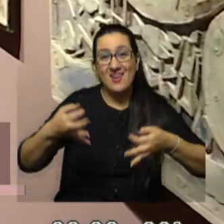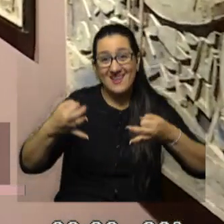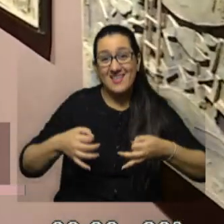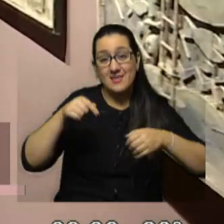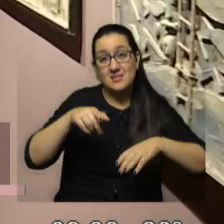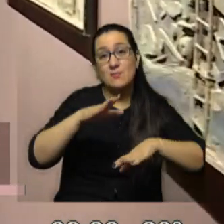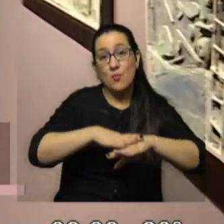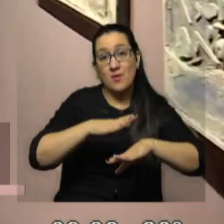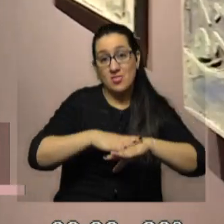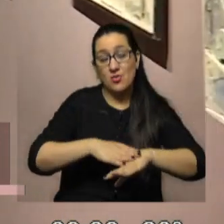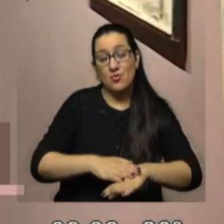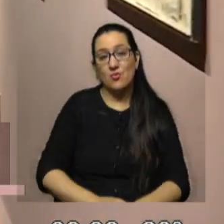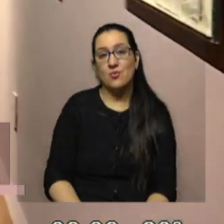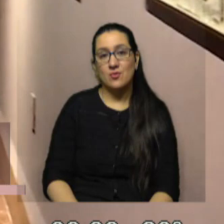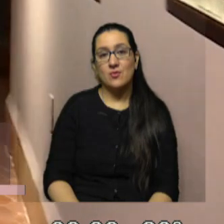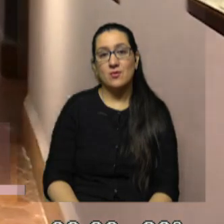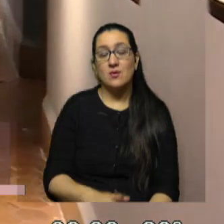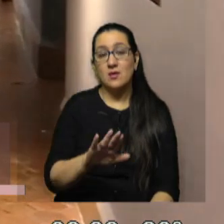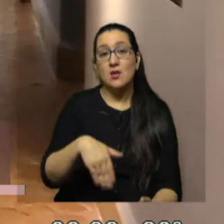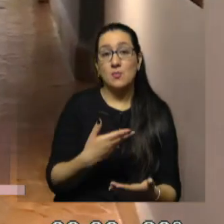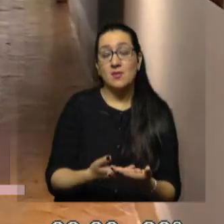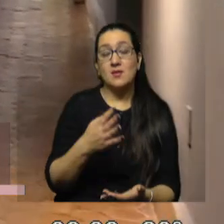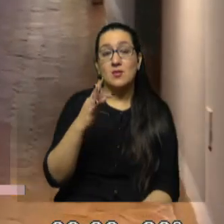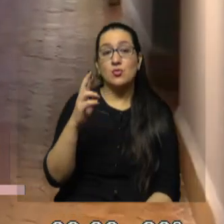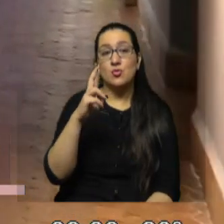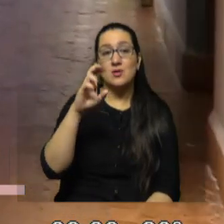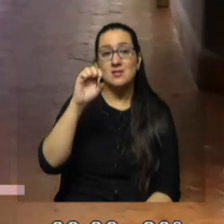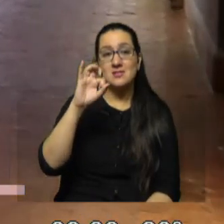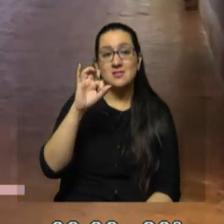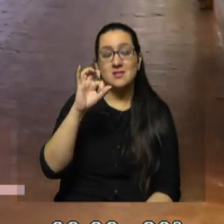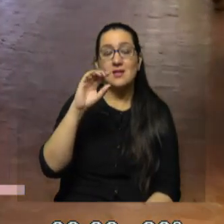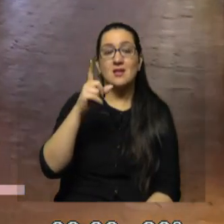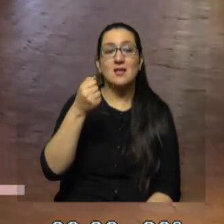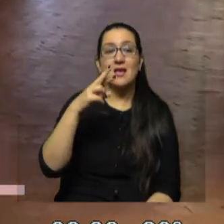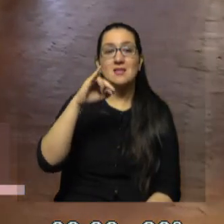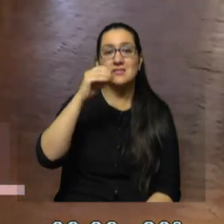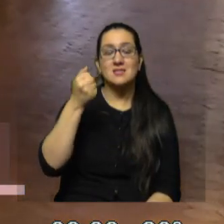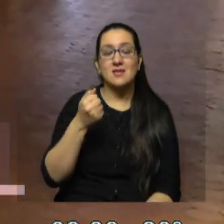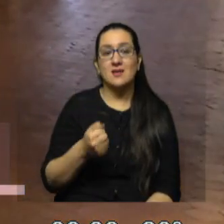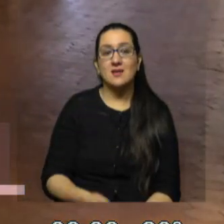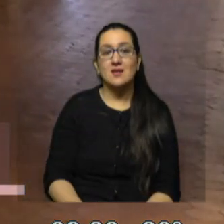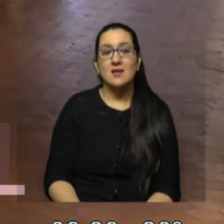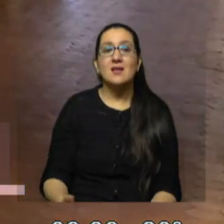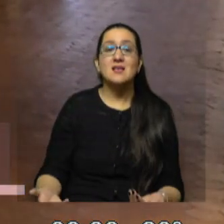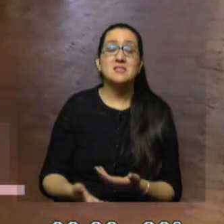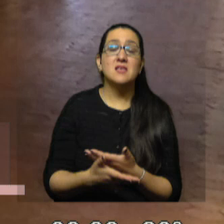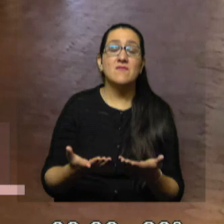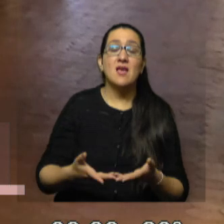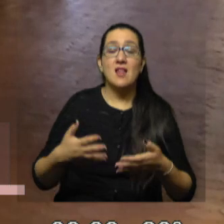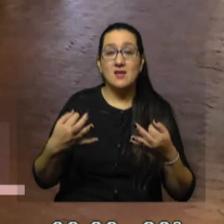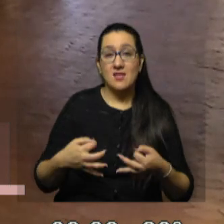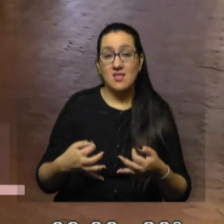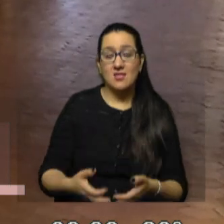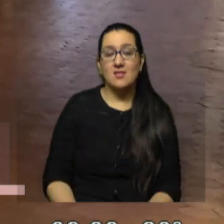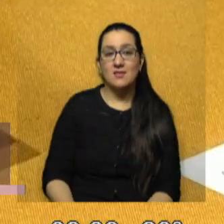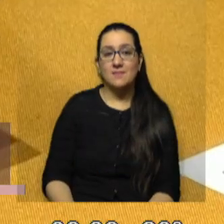ese contexto que era como lo que planteaba Torres García. Hay una filosofía del taller Torres García que se deja entrever en estas obras